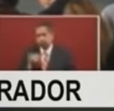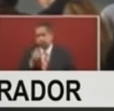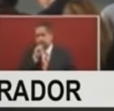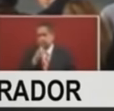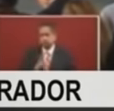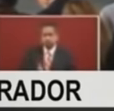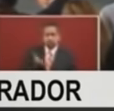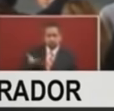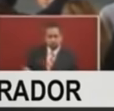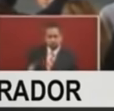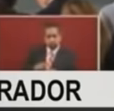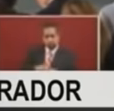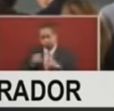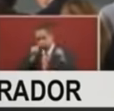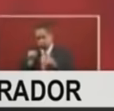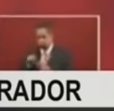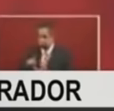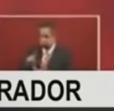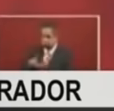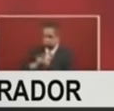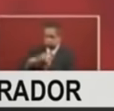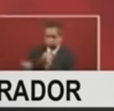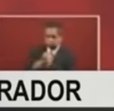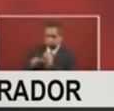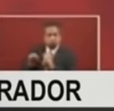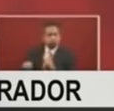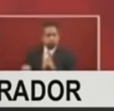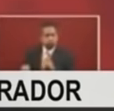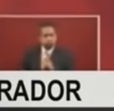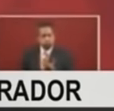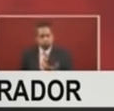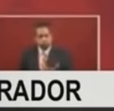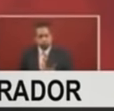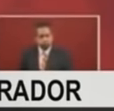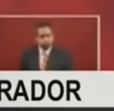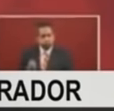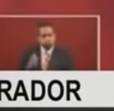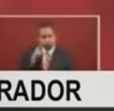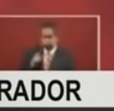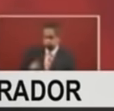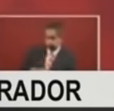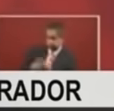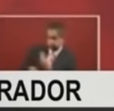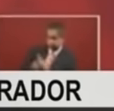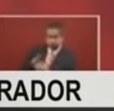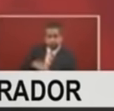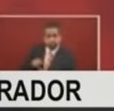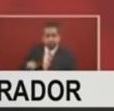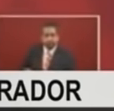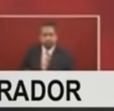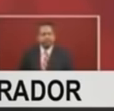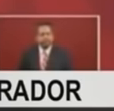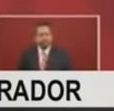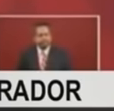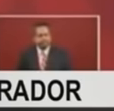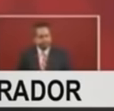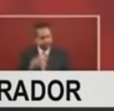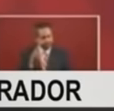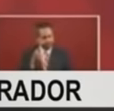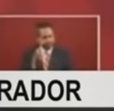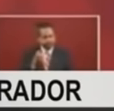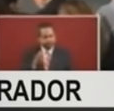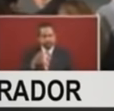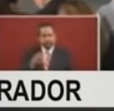pidiendo que se atiendan las causas que originan el fenómeno migratorio. ¿Seguirán este tipo de